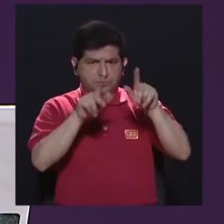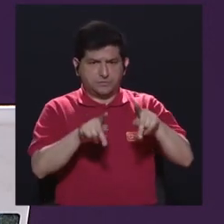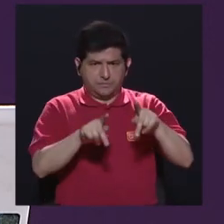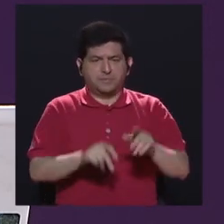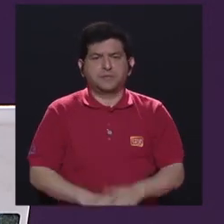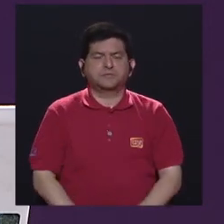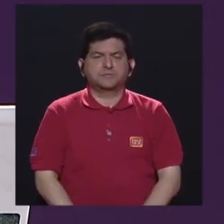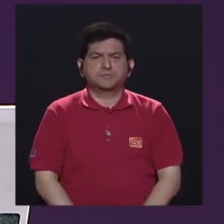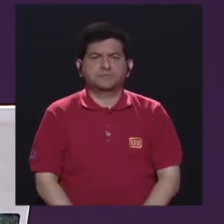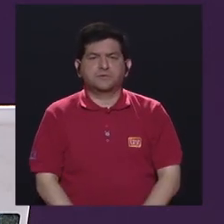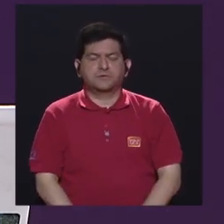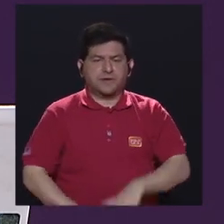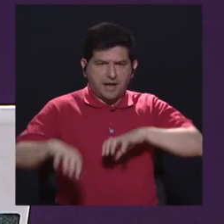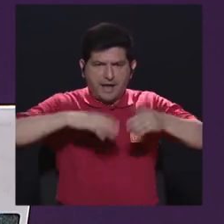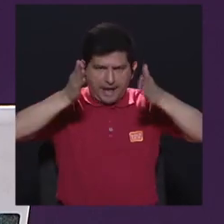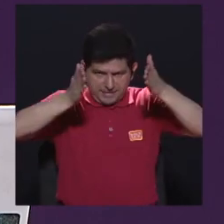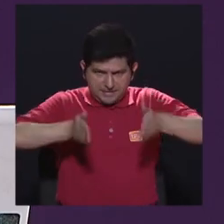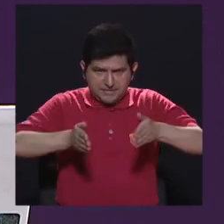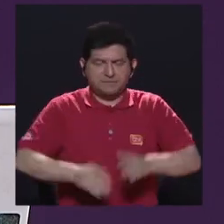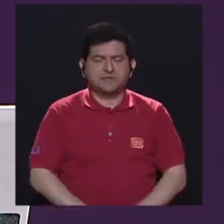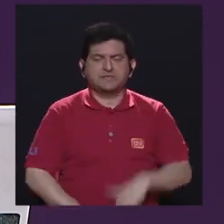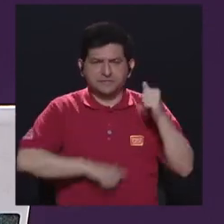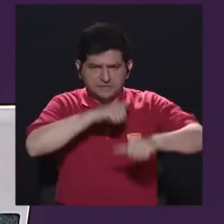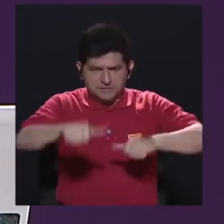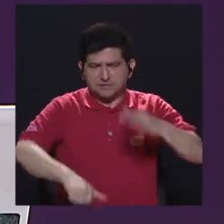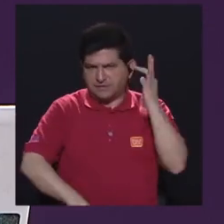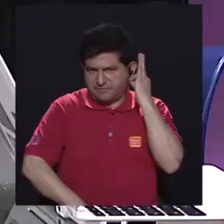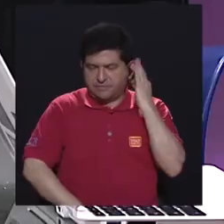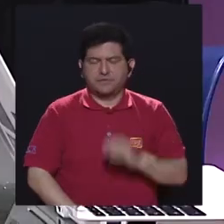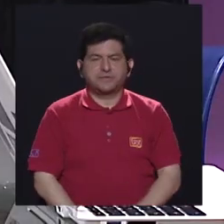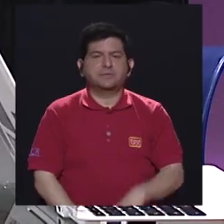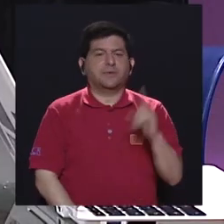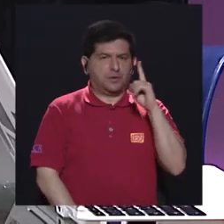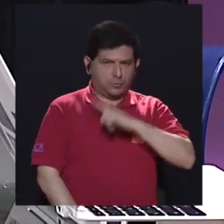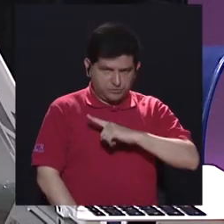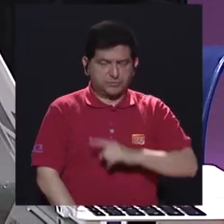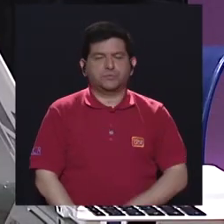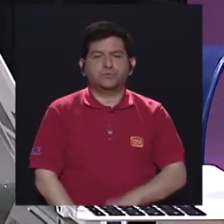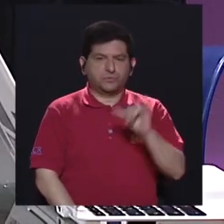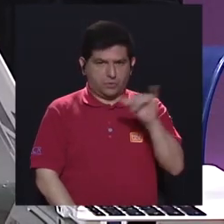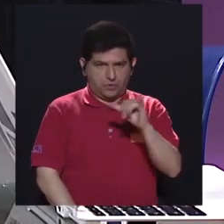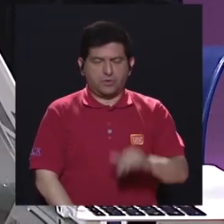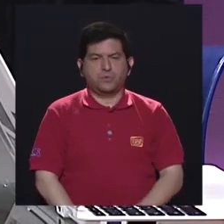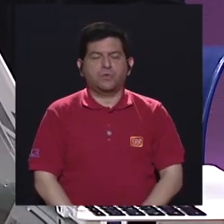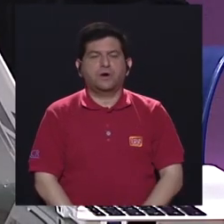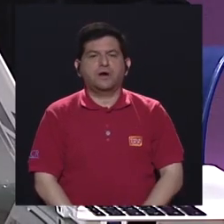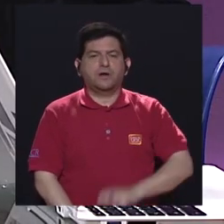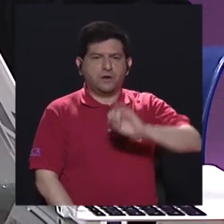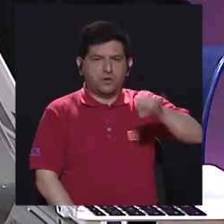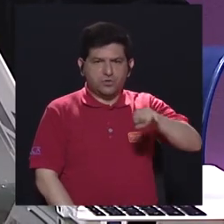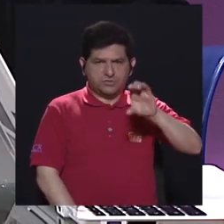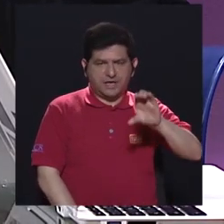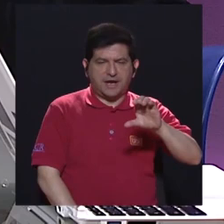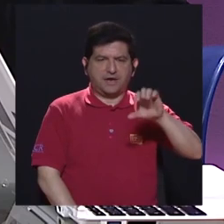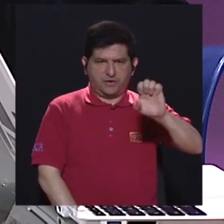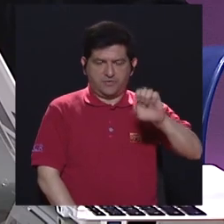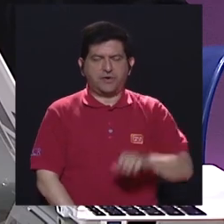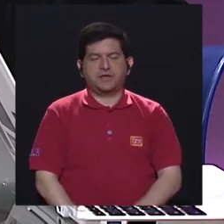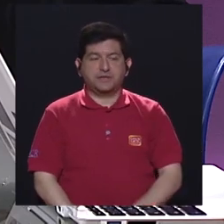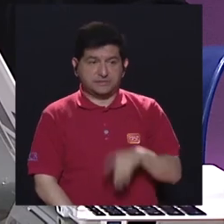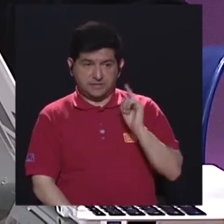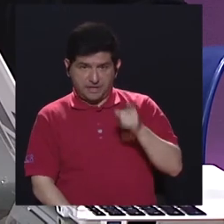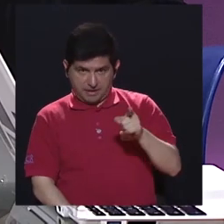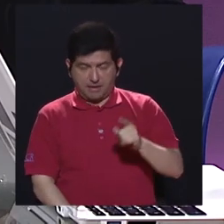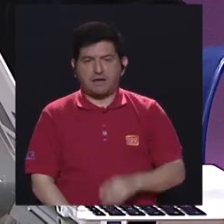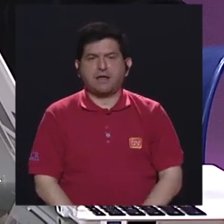Núñez, activista, feminista y puto. Y también estamos con José Carlos Enríquez. José